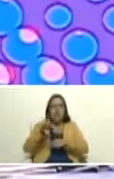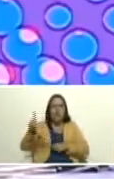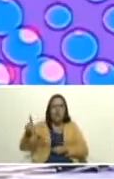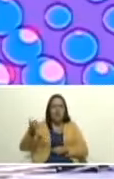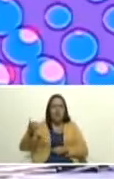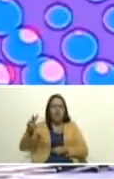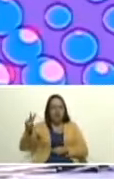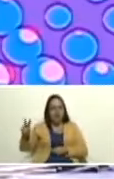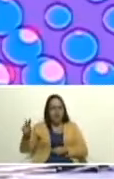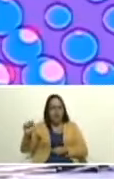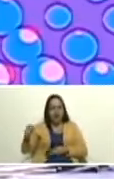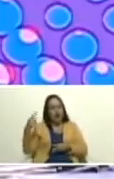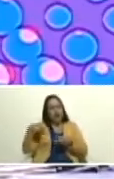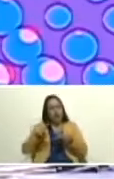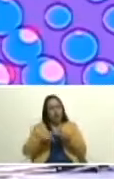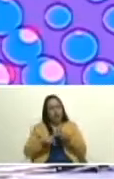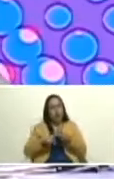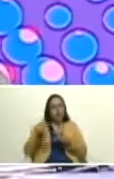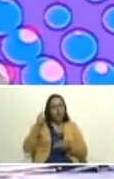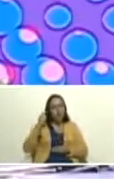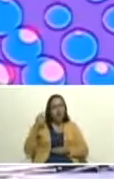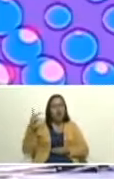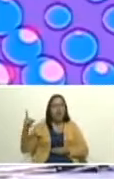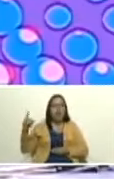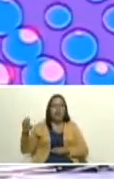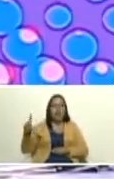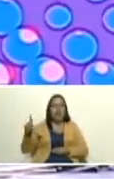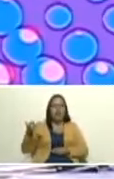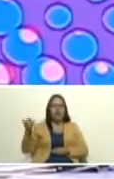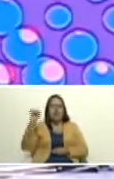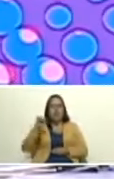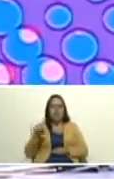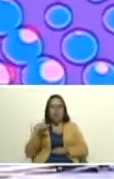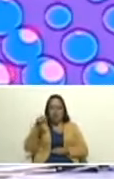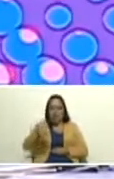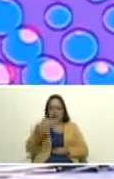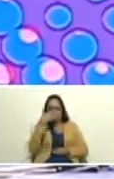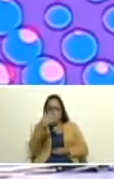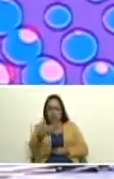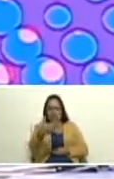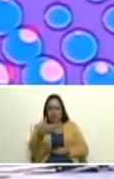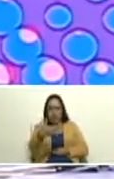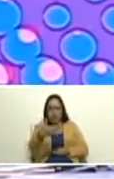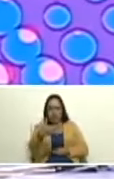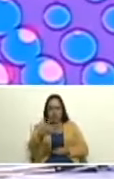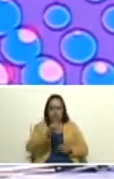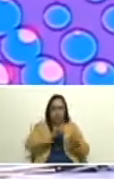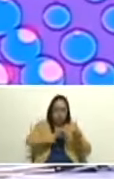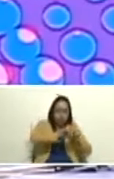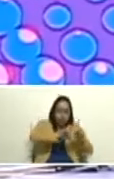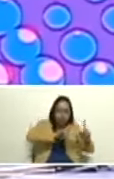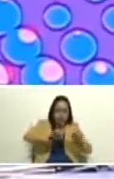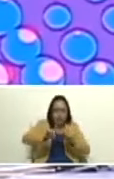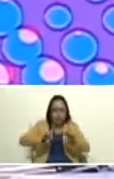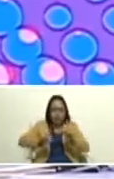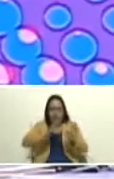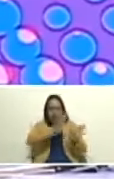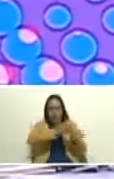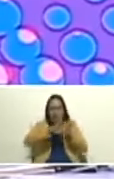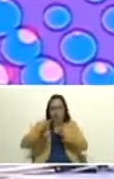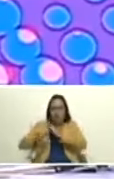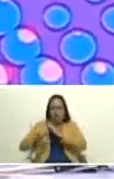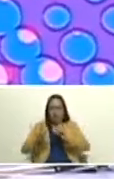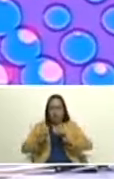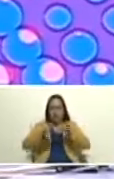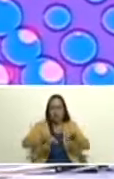Delis, que aquí en mi frente procedan a pasar para entregar 5